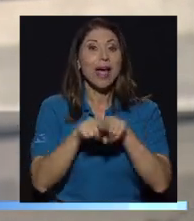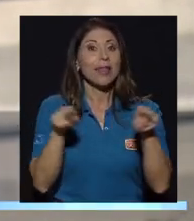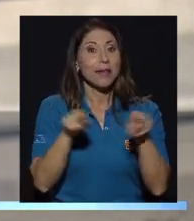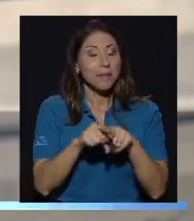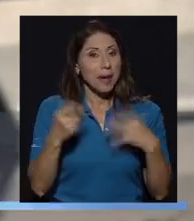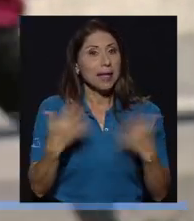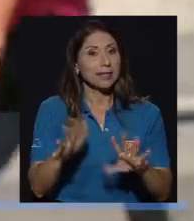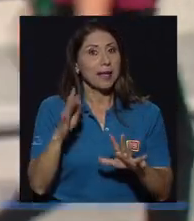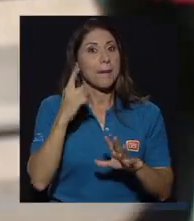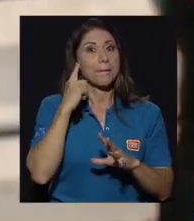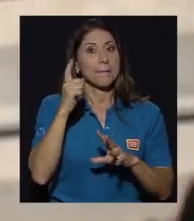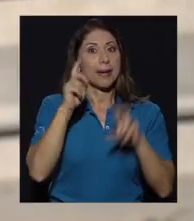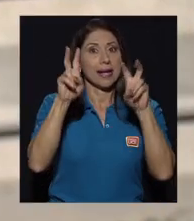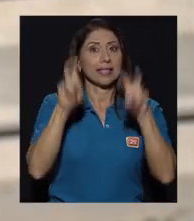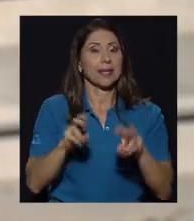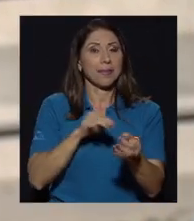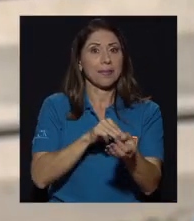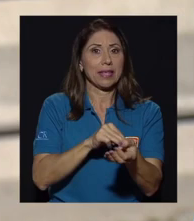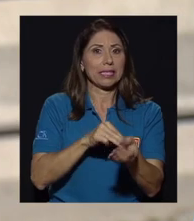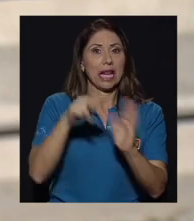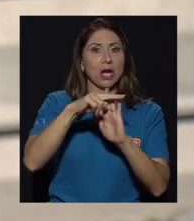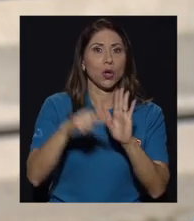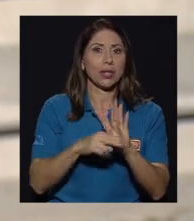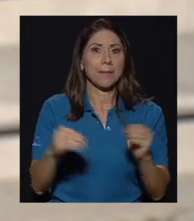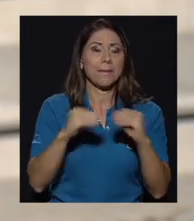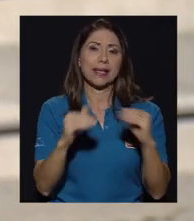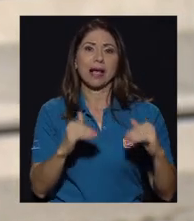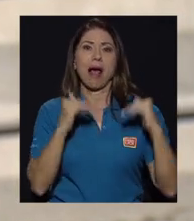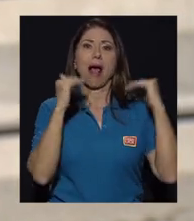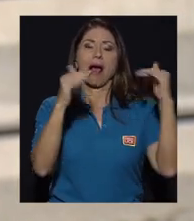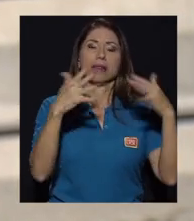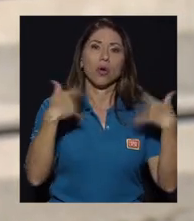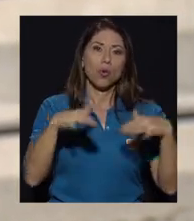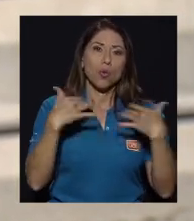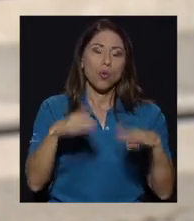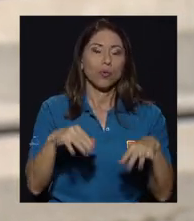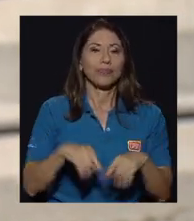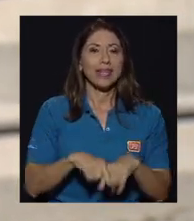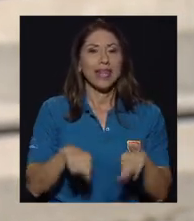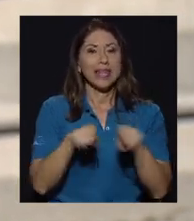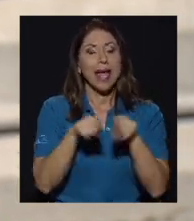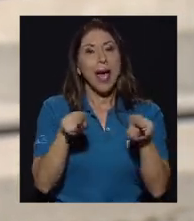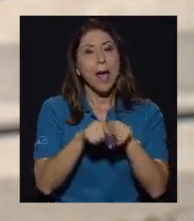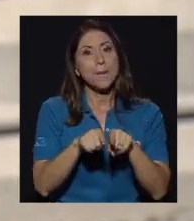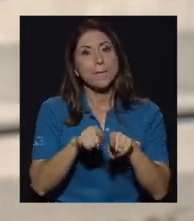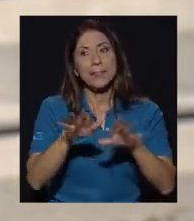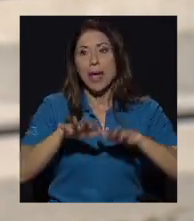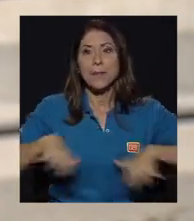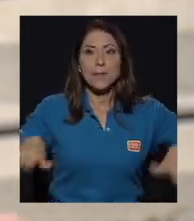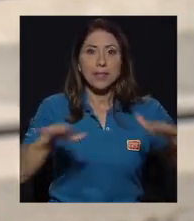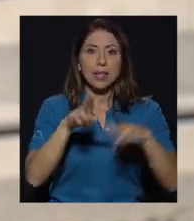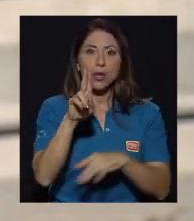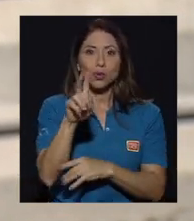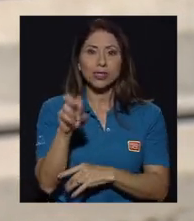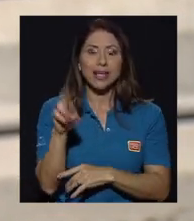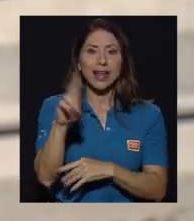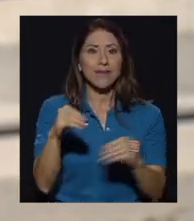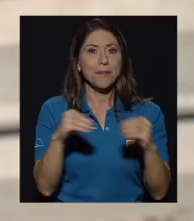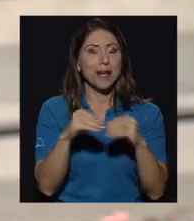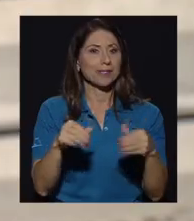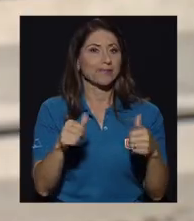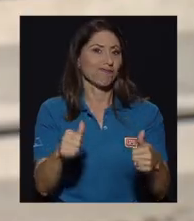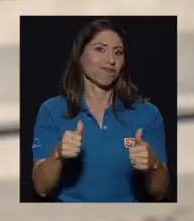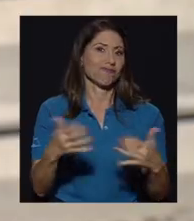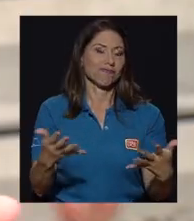Además, la promoción para el examen de medicina es mucho más alta en la UCR que en cualquier otra. Y pues el ambiente de la UCR me parece mucho más